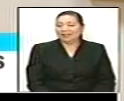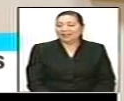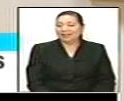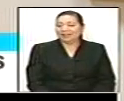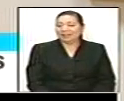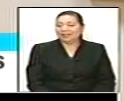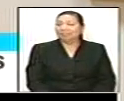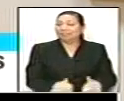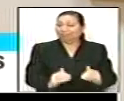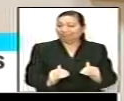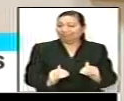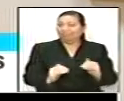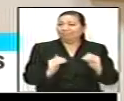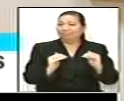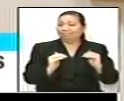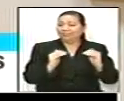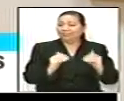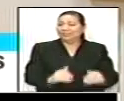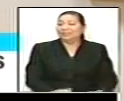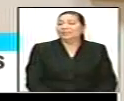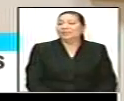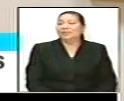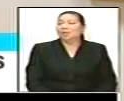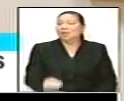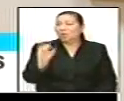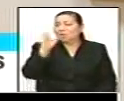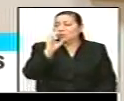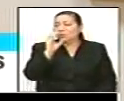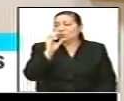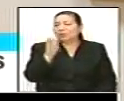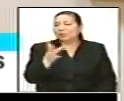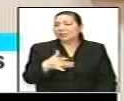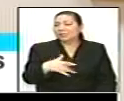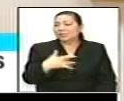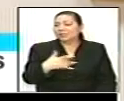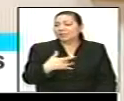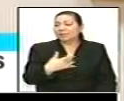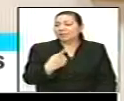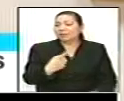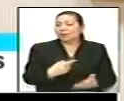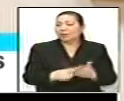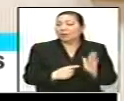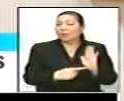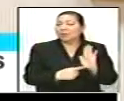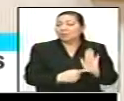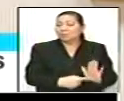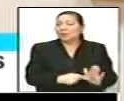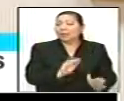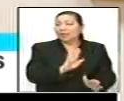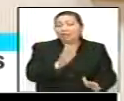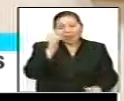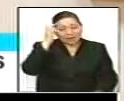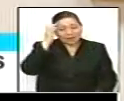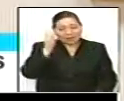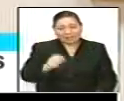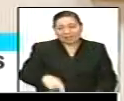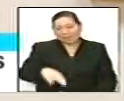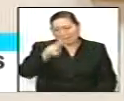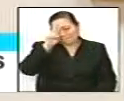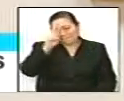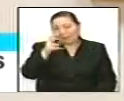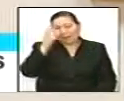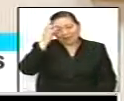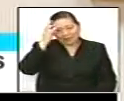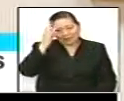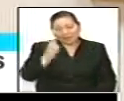Que sigan creciendo. Que sigan buscando su propia esencia. Porque nos han demostrado que ellos creen en el Perú.